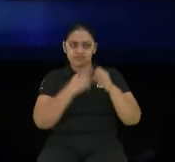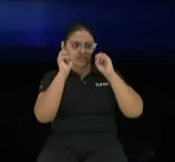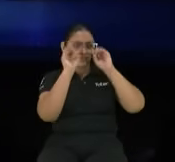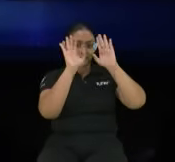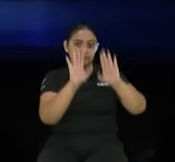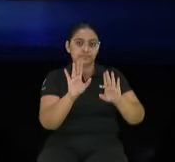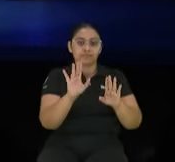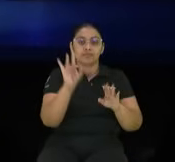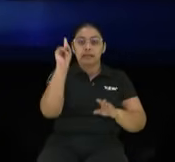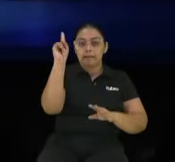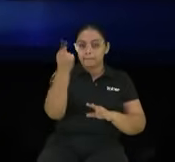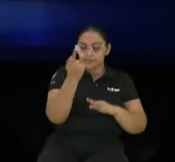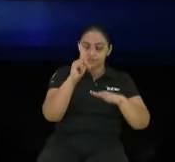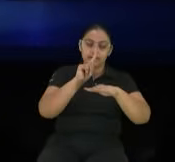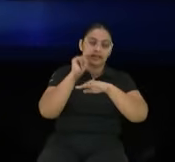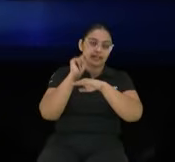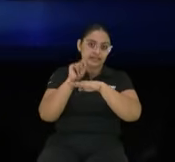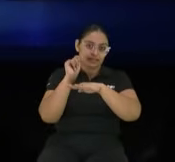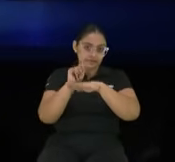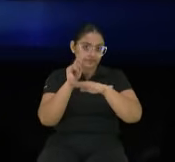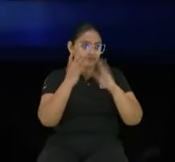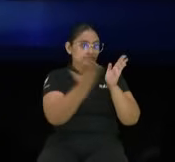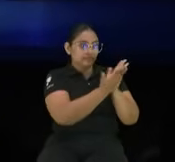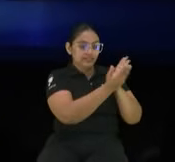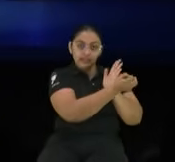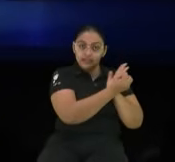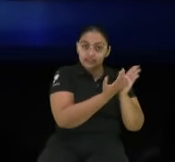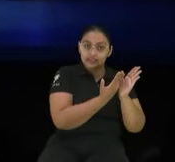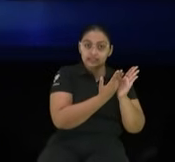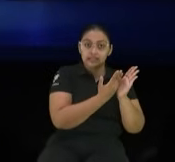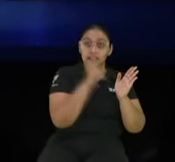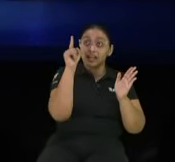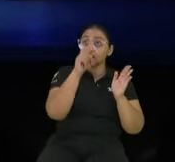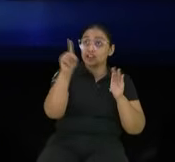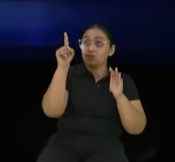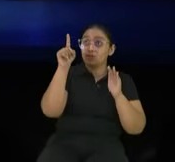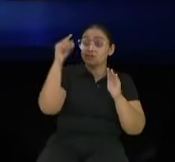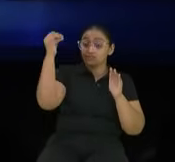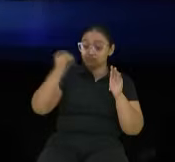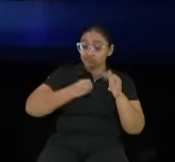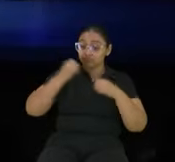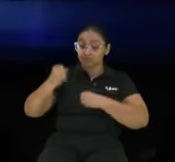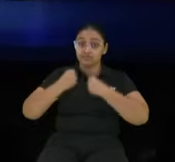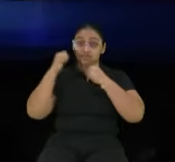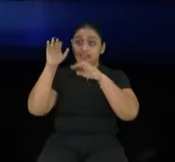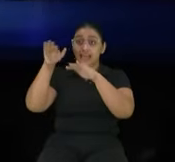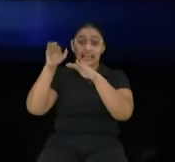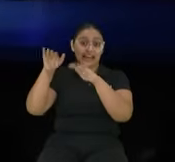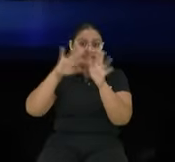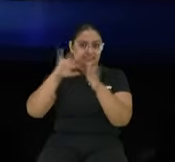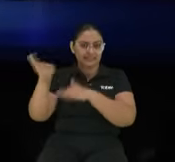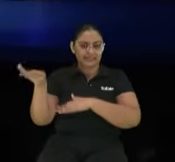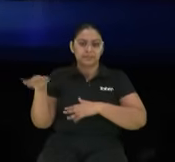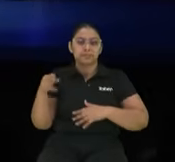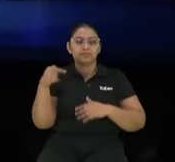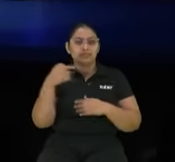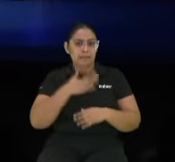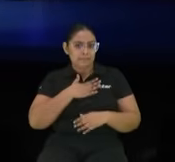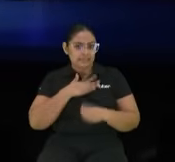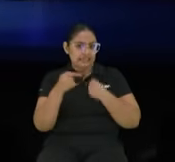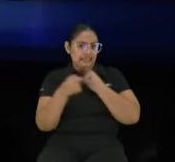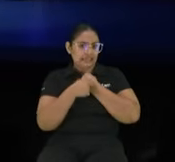leer primera Timoteo capítulo 1 versículo 12 doy gracias a Dios al que me fortaleció mire hermano le voy a contar una cosa en mis peores problemas voy a ocupar una palabra